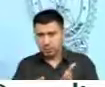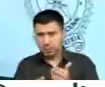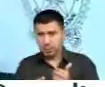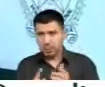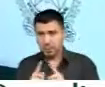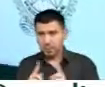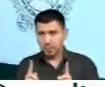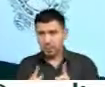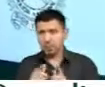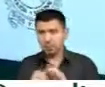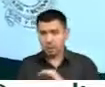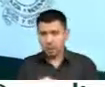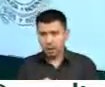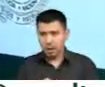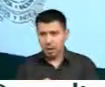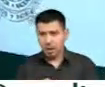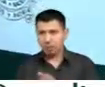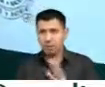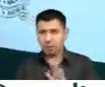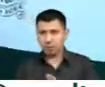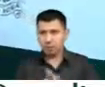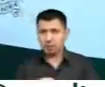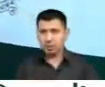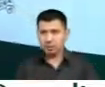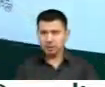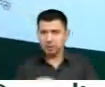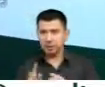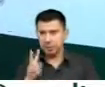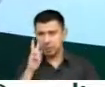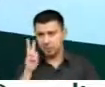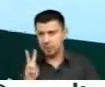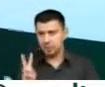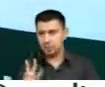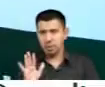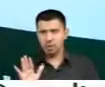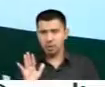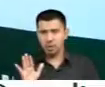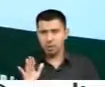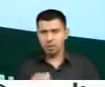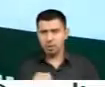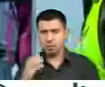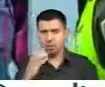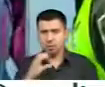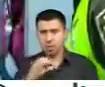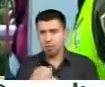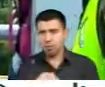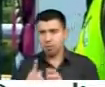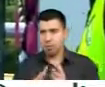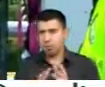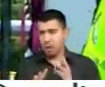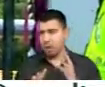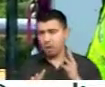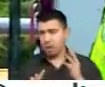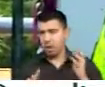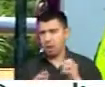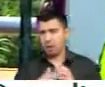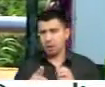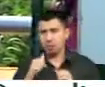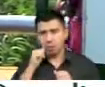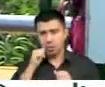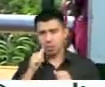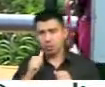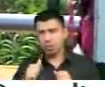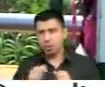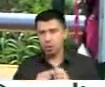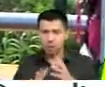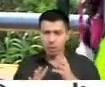se torna lento el ingreso de los venezolanos que permanecían en Colombia y están ocupando un lugar en esta larga fila que a diario está